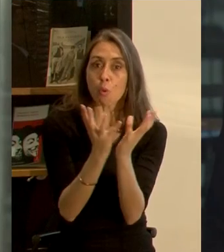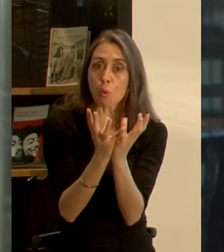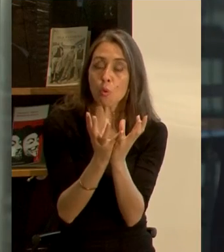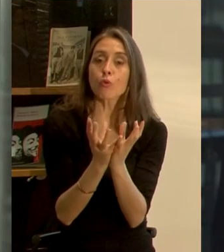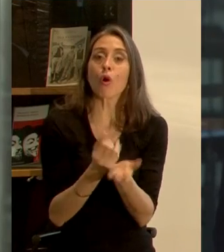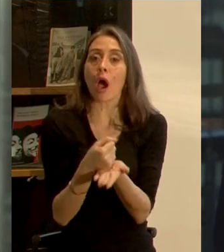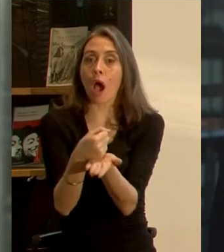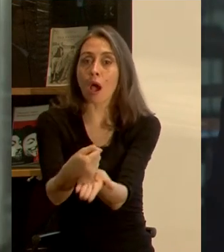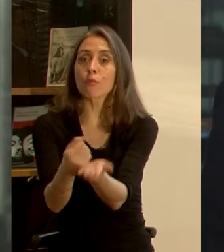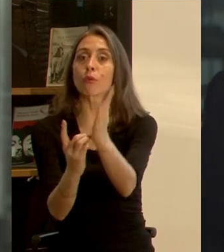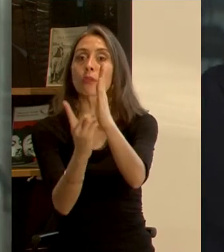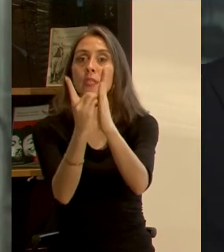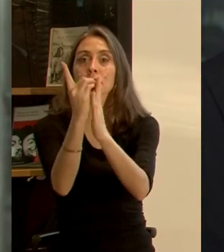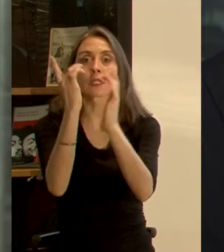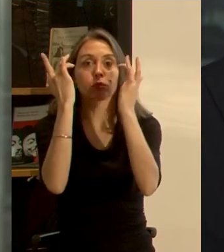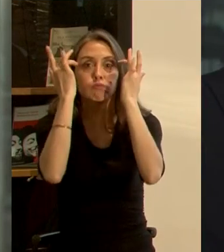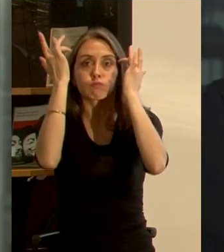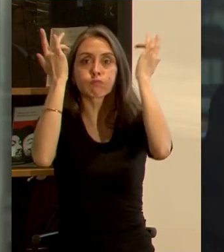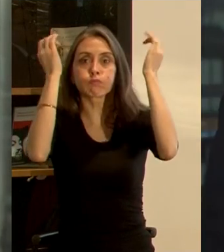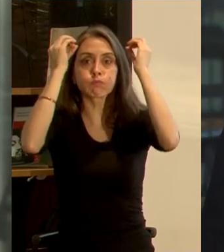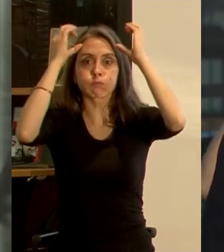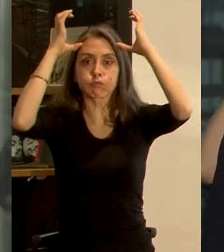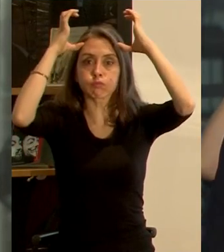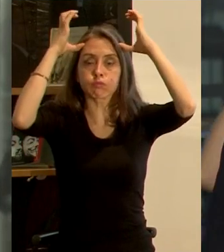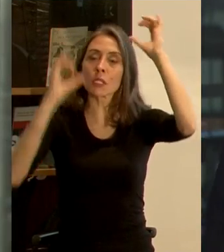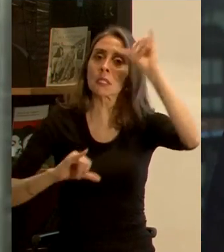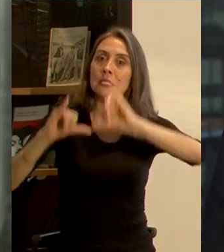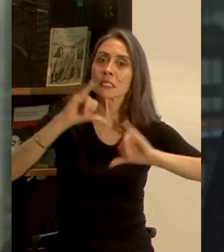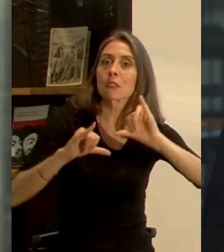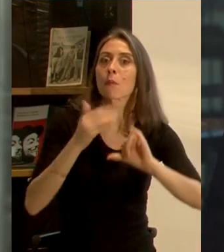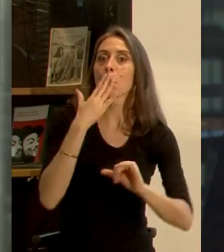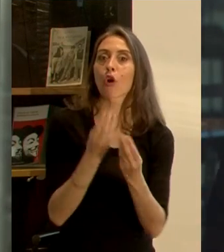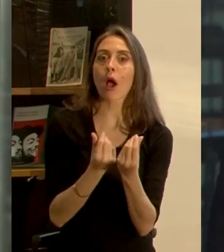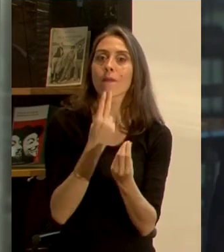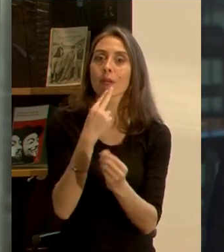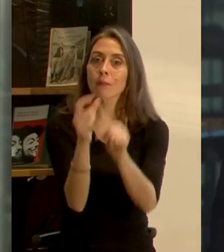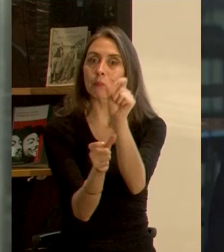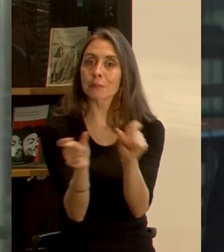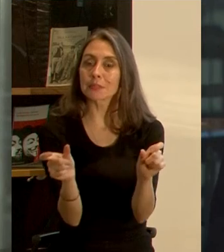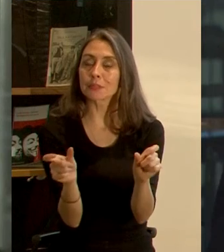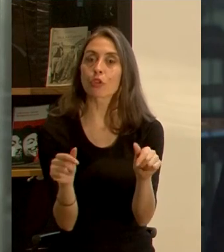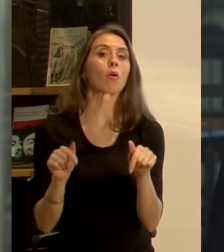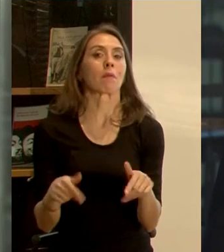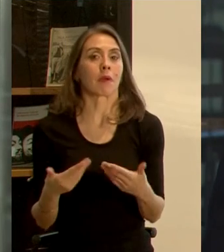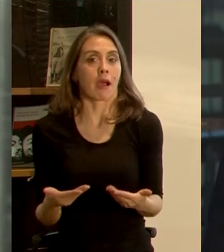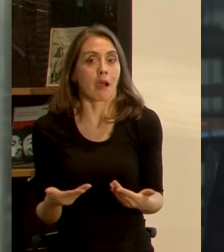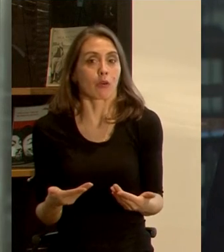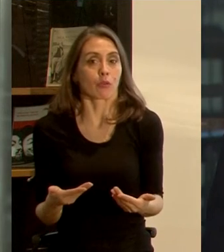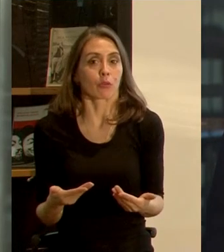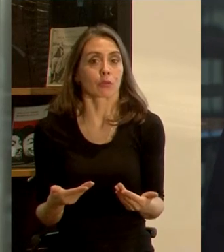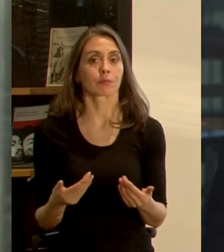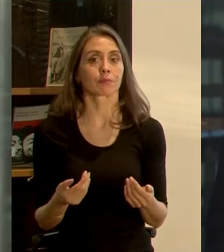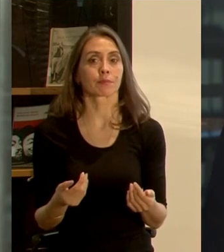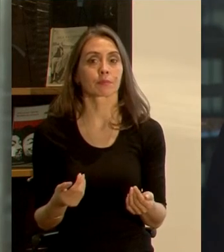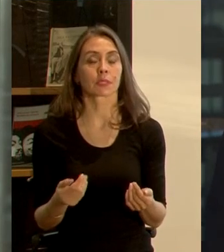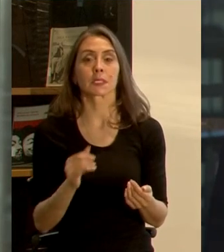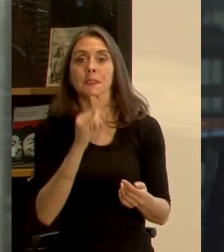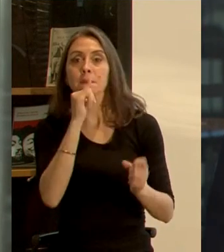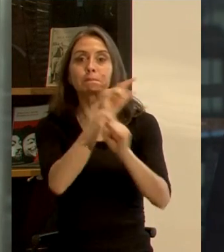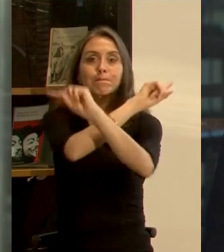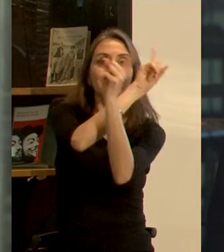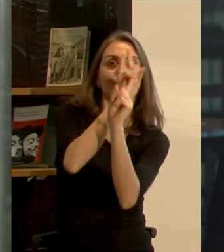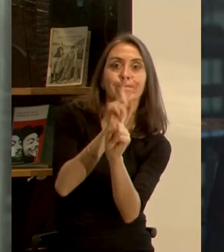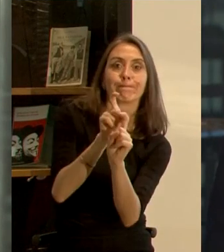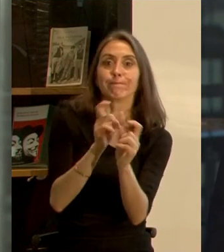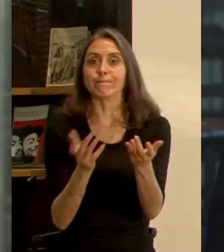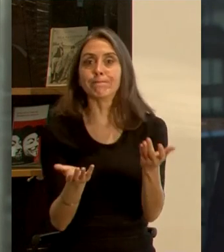al desarrollo intelectual, científico, a mejorar la calidad de vida de las personas, pero hoy día estamos en una encrucijada que tenemos